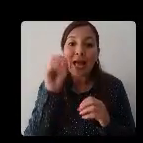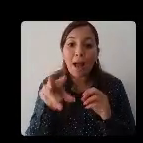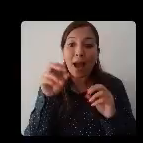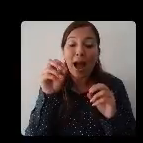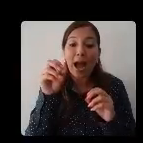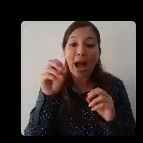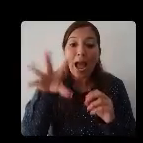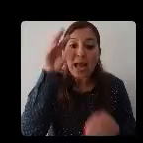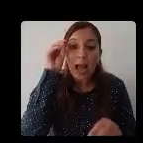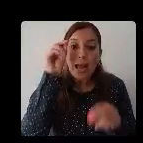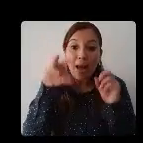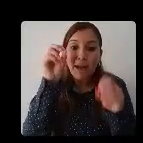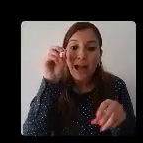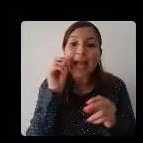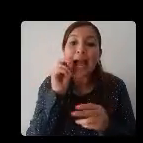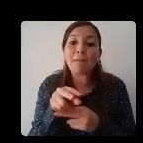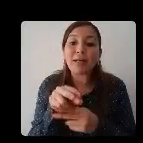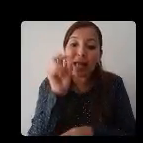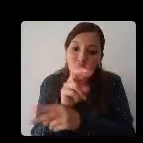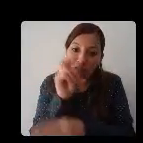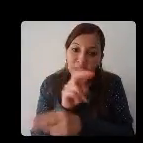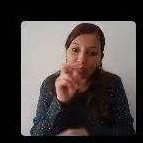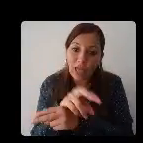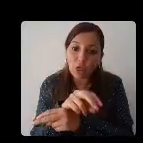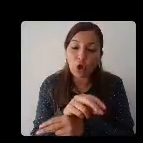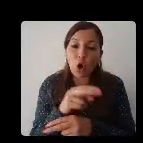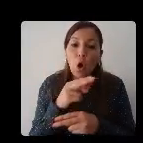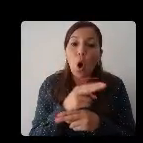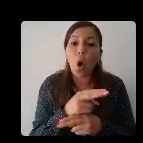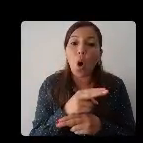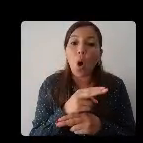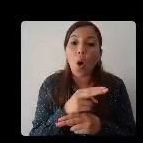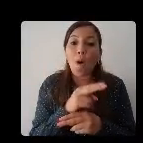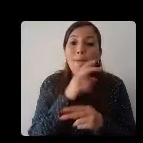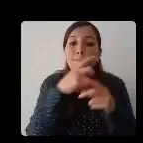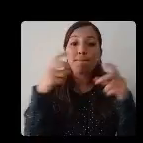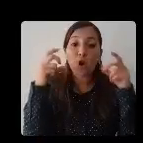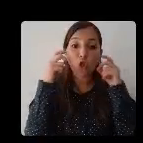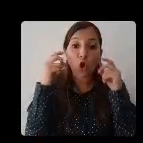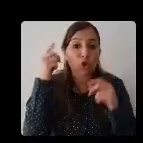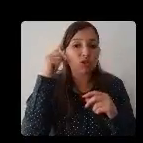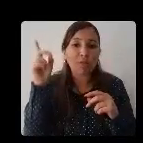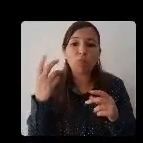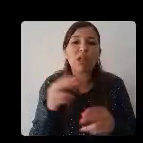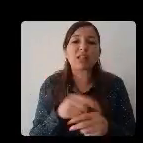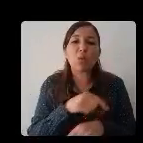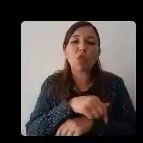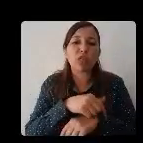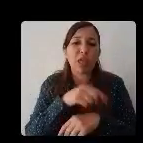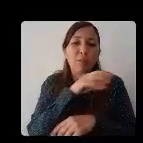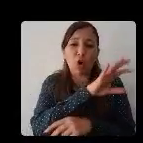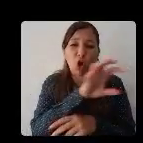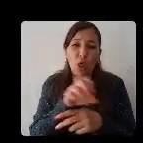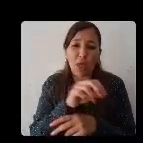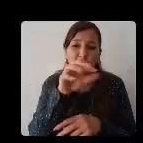sí, estamos implementando ese plan de vigilancia y en las casitas hospedajes, en los servicios que estamos ofreciendo, ¿no? Con el